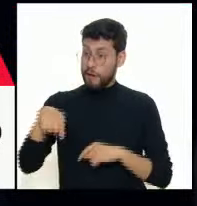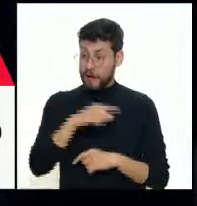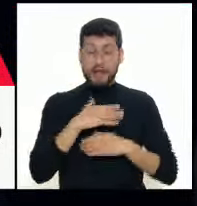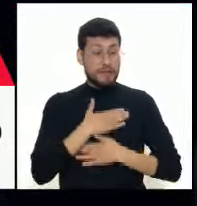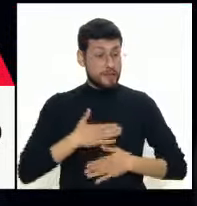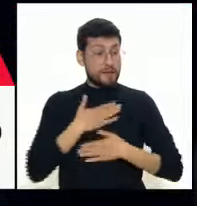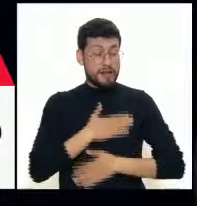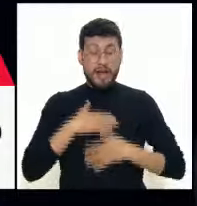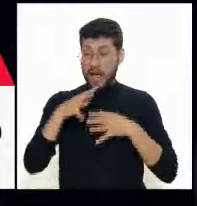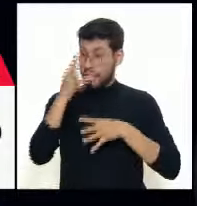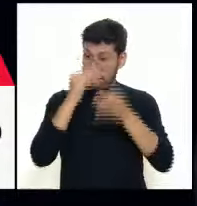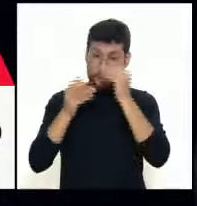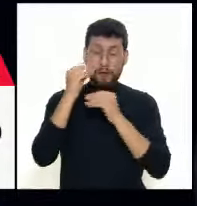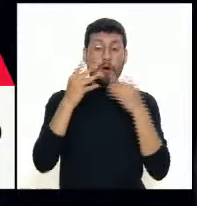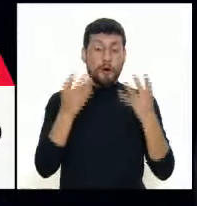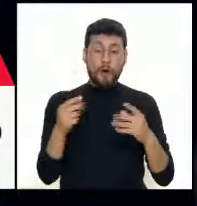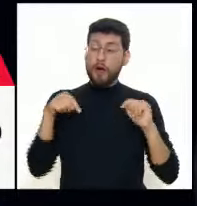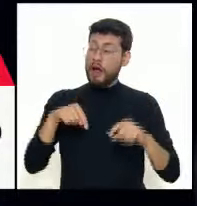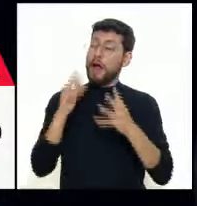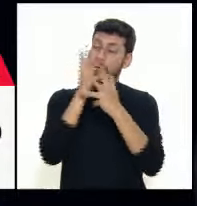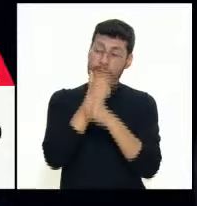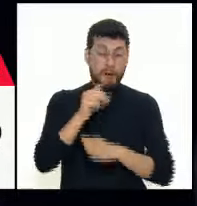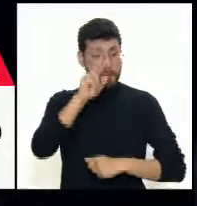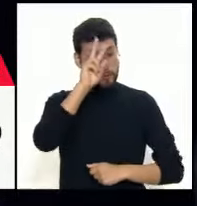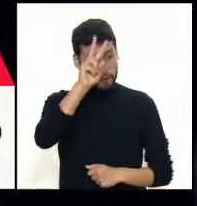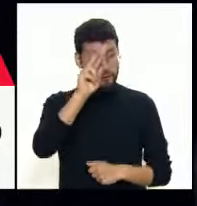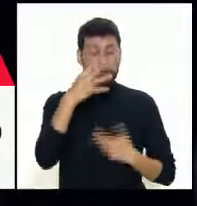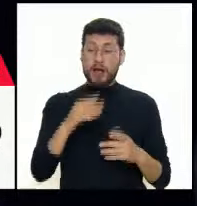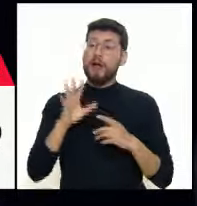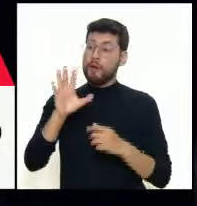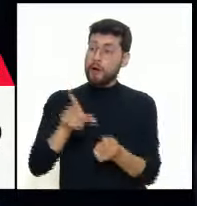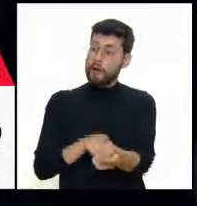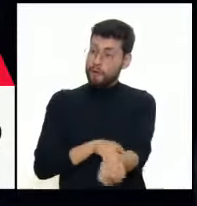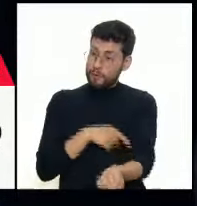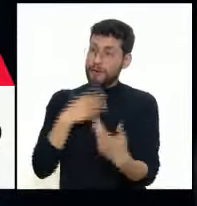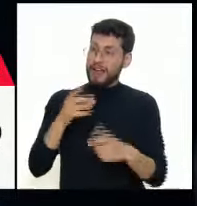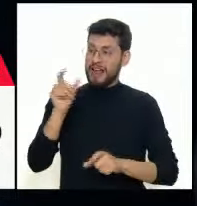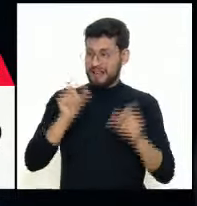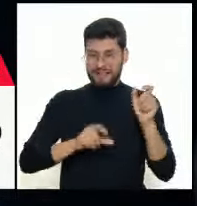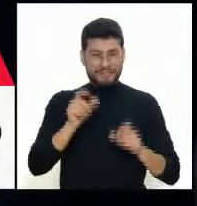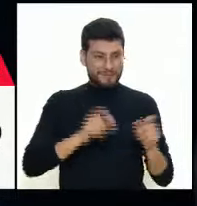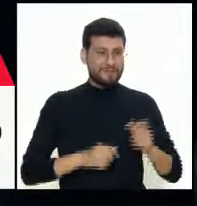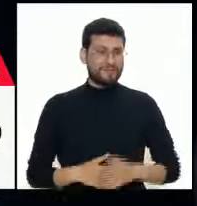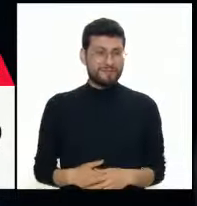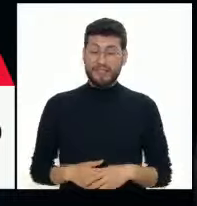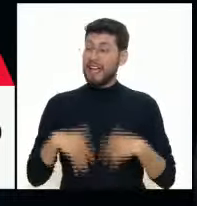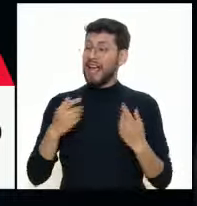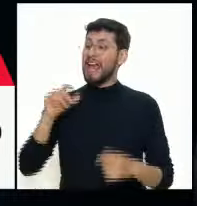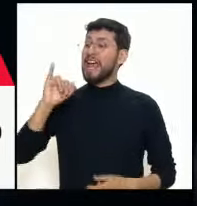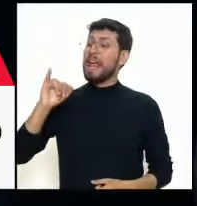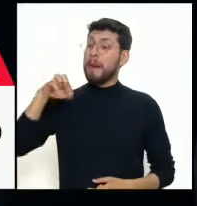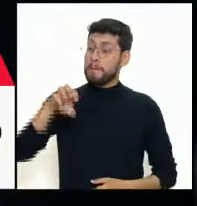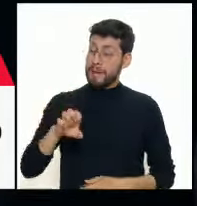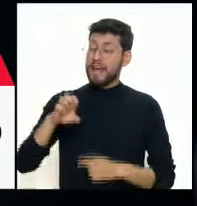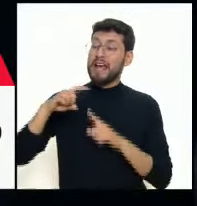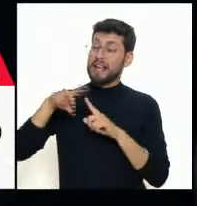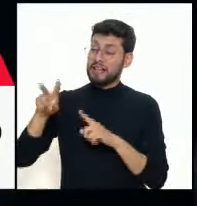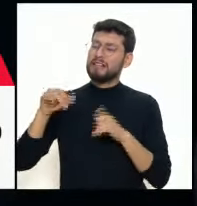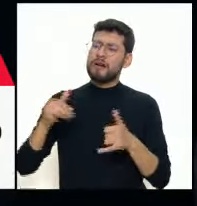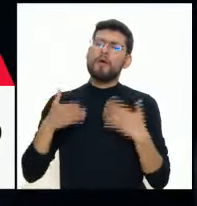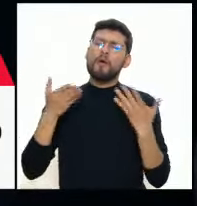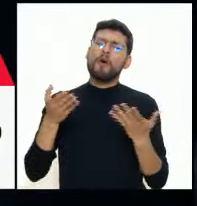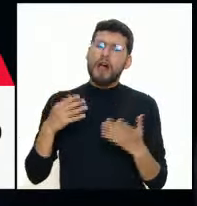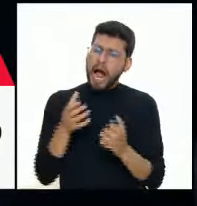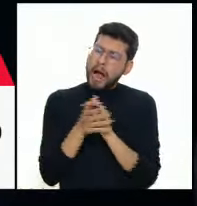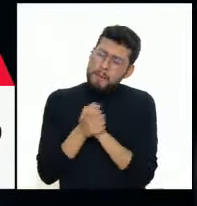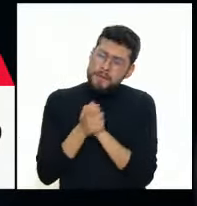diviertan y aprendan sobre nuestro hermoso Perú, sus tradiciones y su gente. Canal IP es como un amigo